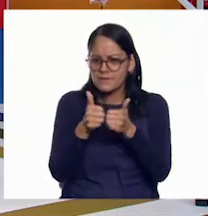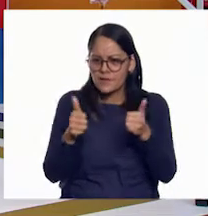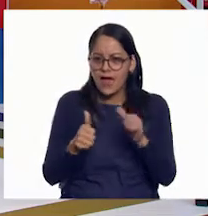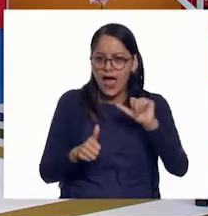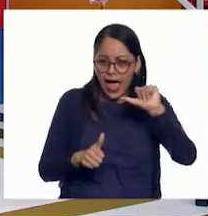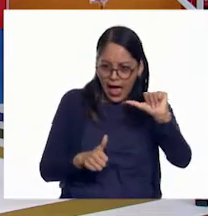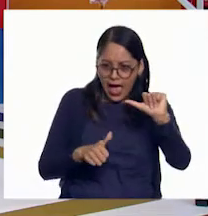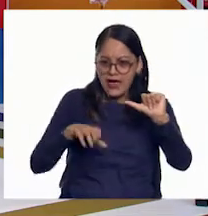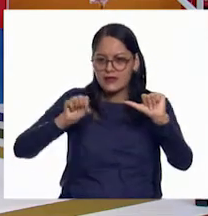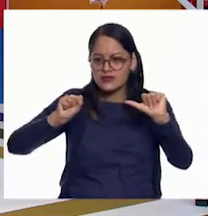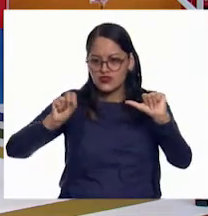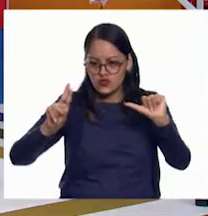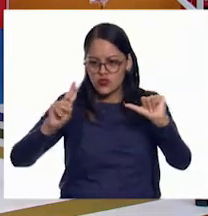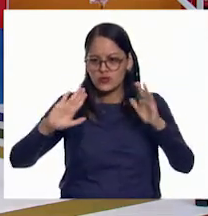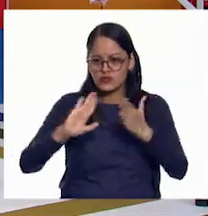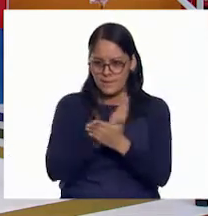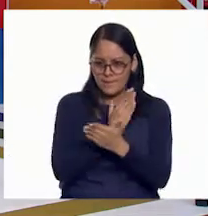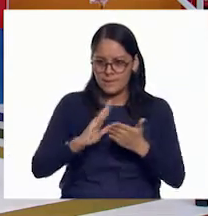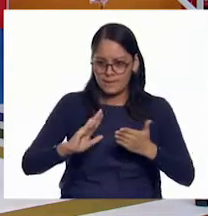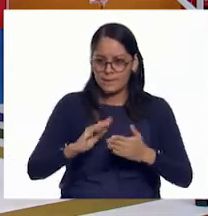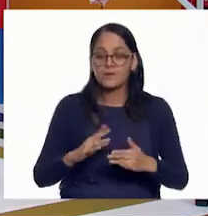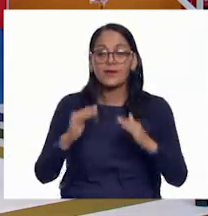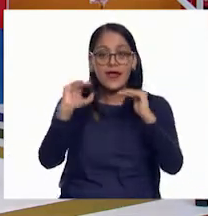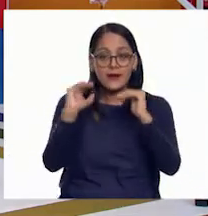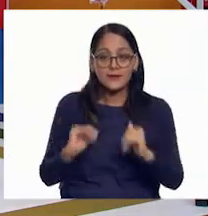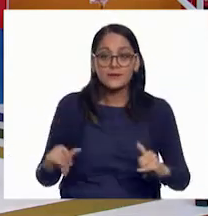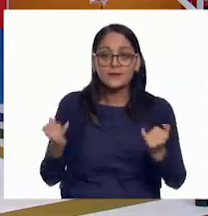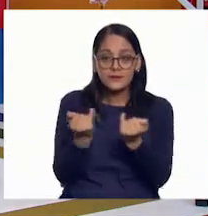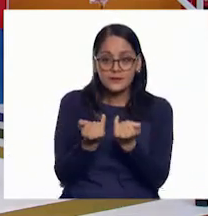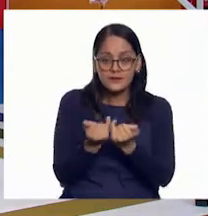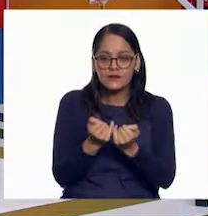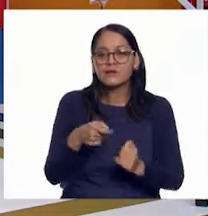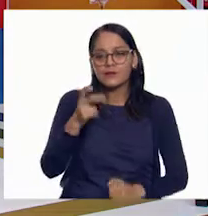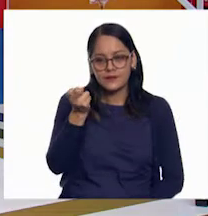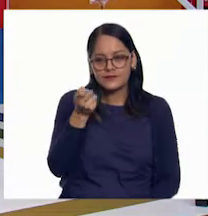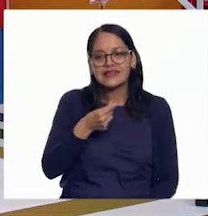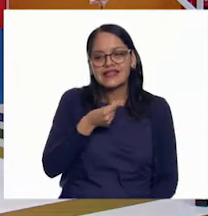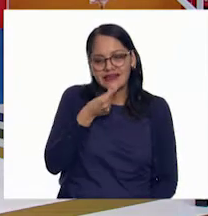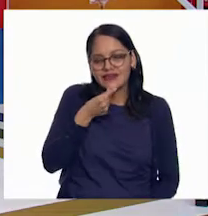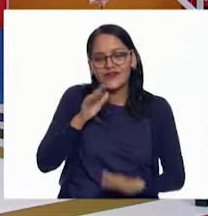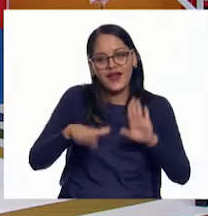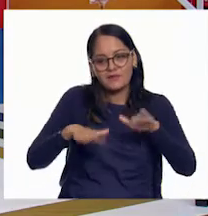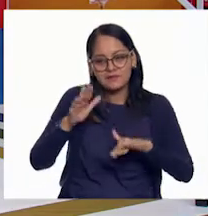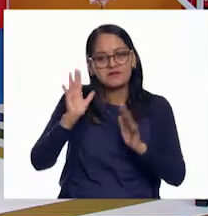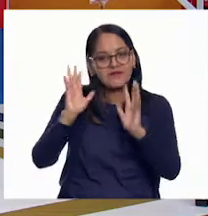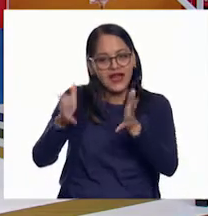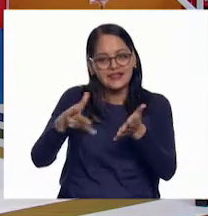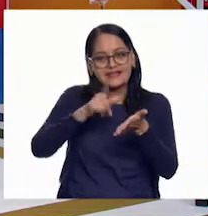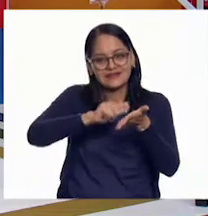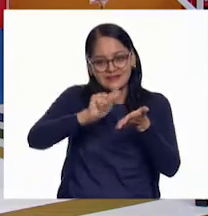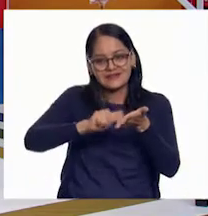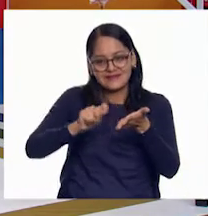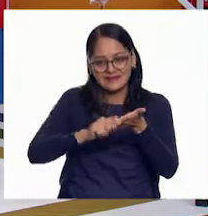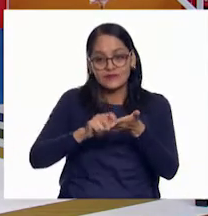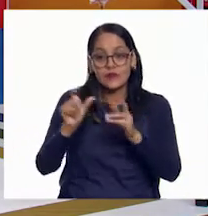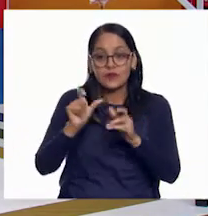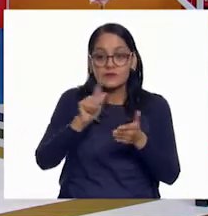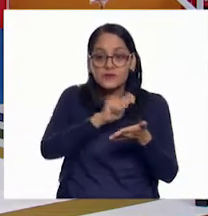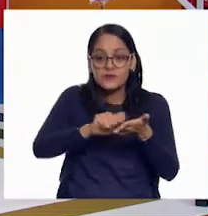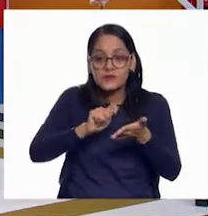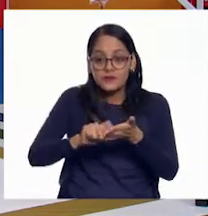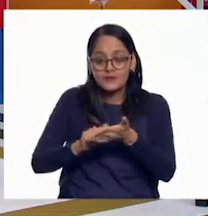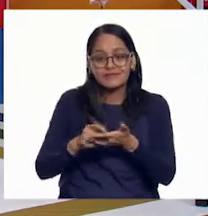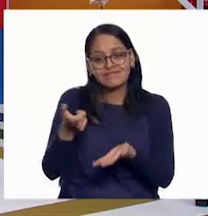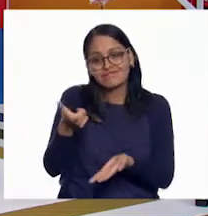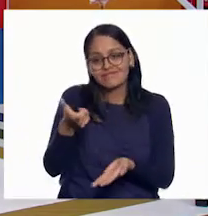Así es. Y en la parte de abajo también, pero esto es lo que hacen nuestros niños y niñas. ¿Sale? Cuando están escribiendo.